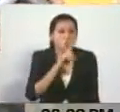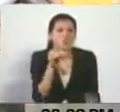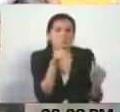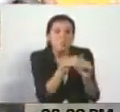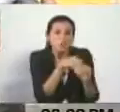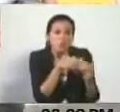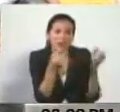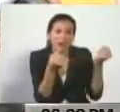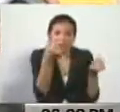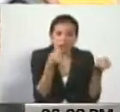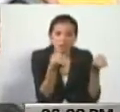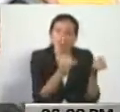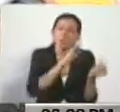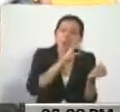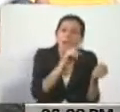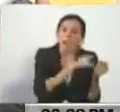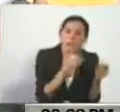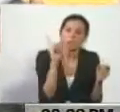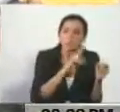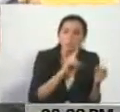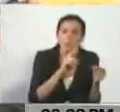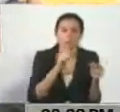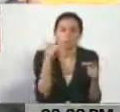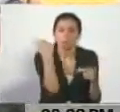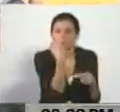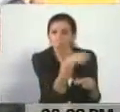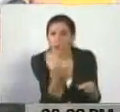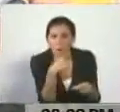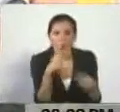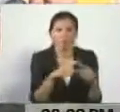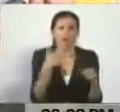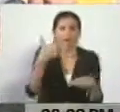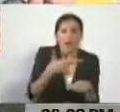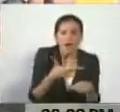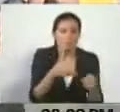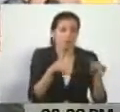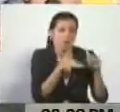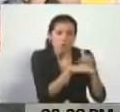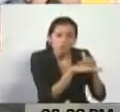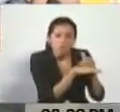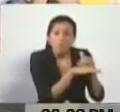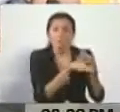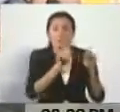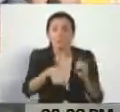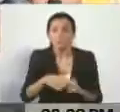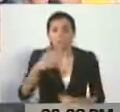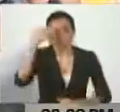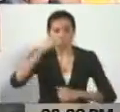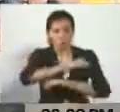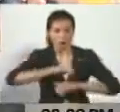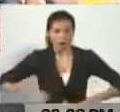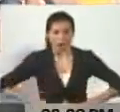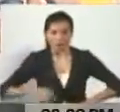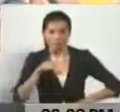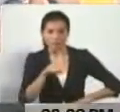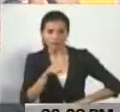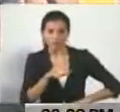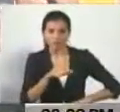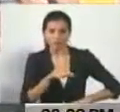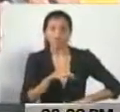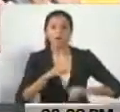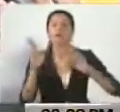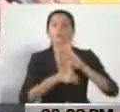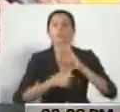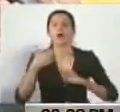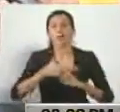de todos los ilícitos, que pues, habían drogas, armamento ilícito. Aquí un guardia nacional les trajeron el armamento. Bueno, vamos